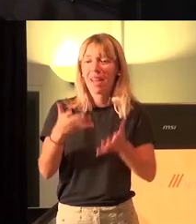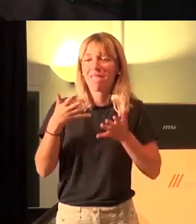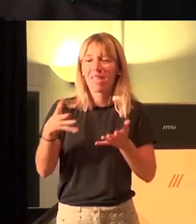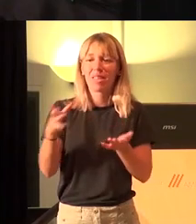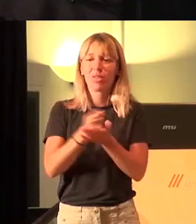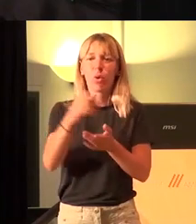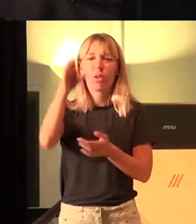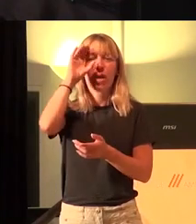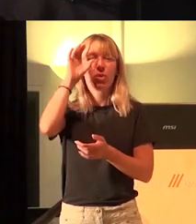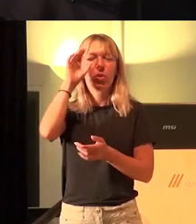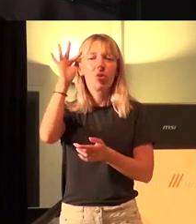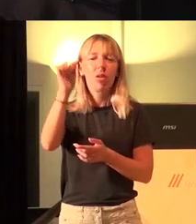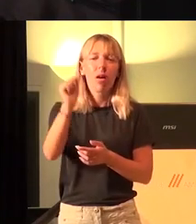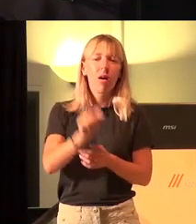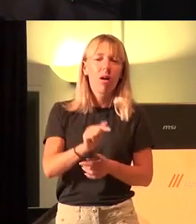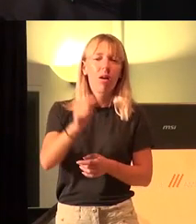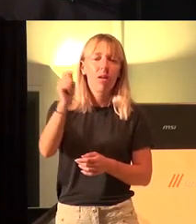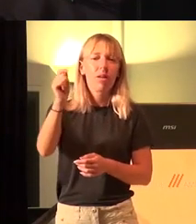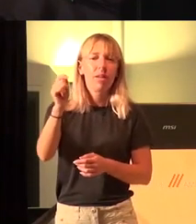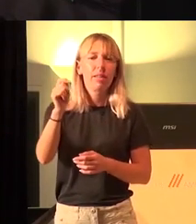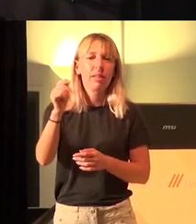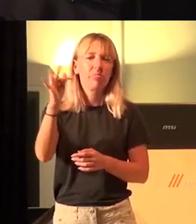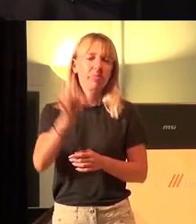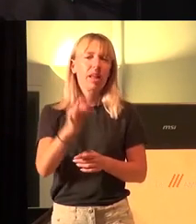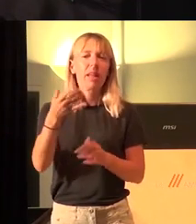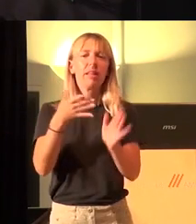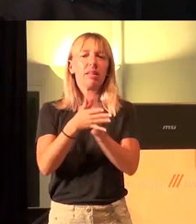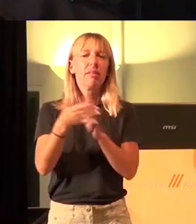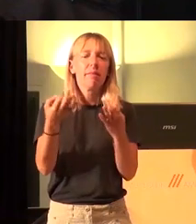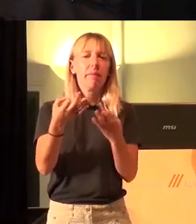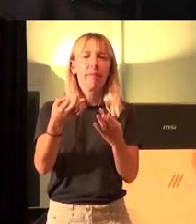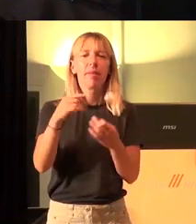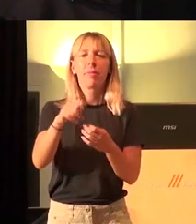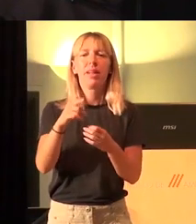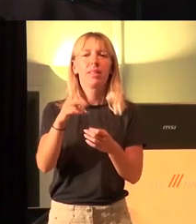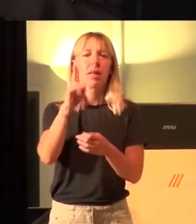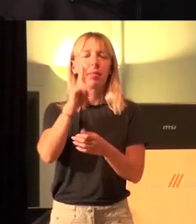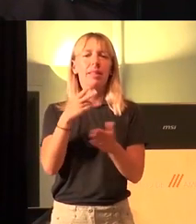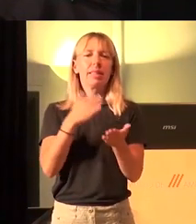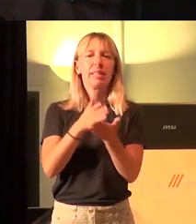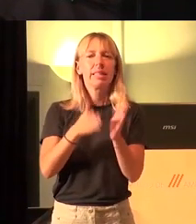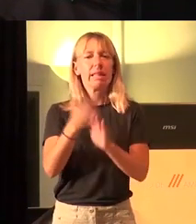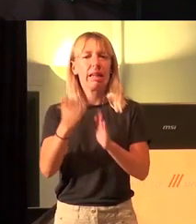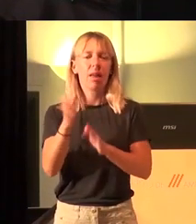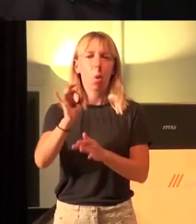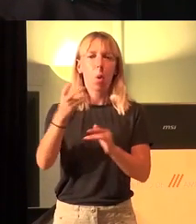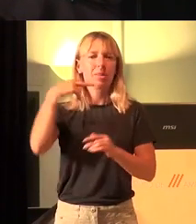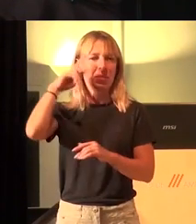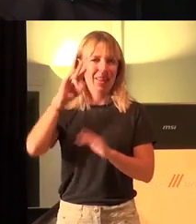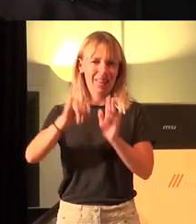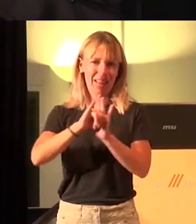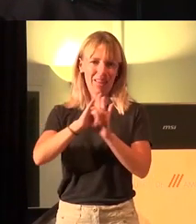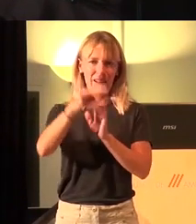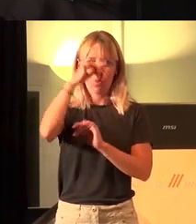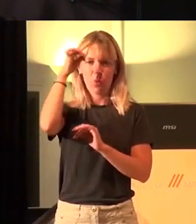todos escuchar qué supone para ti o cómo vives tú estas salidas y estas experiencias de Acerca